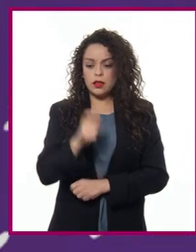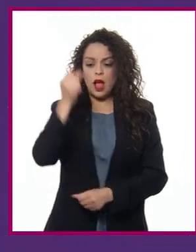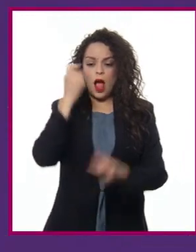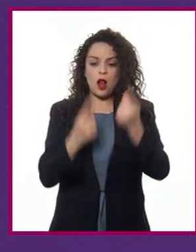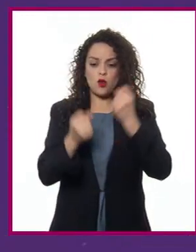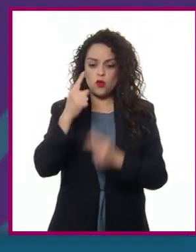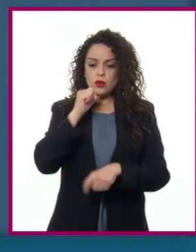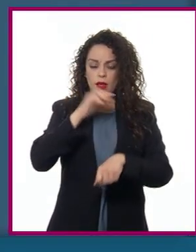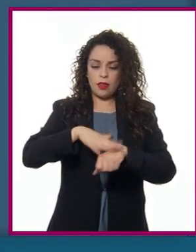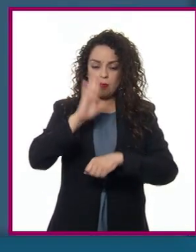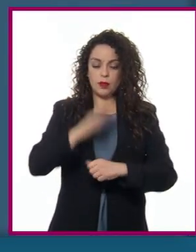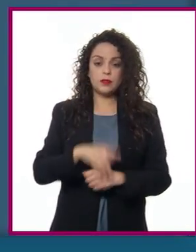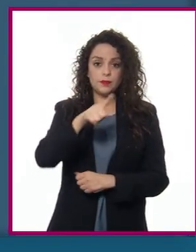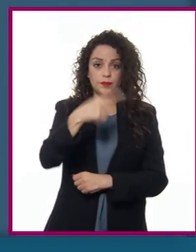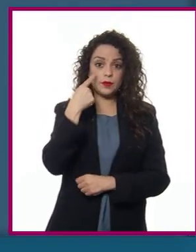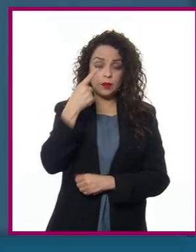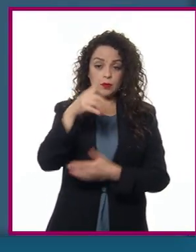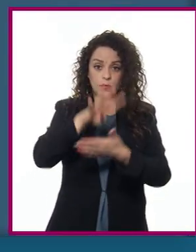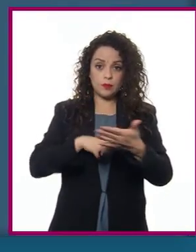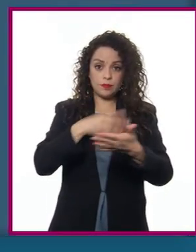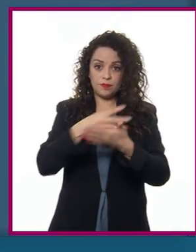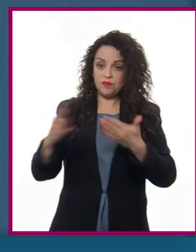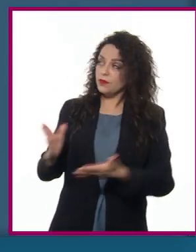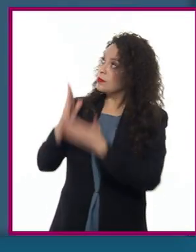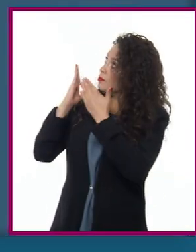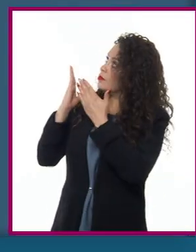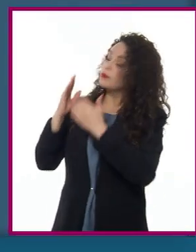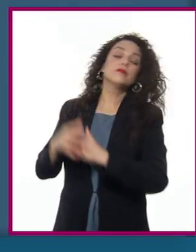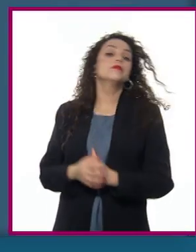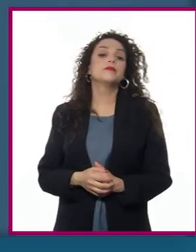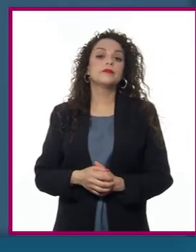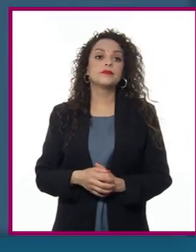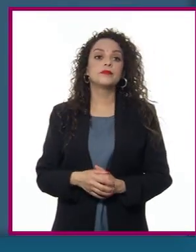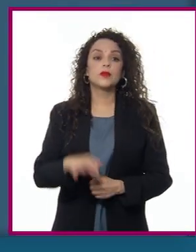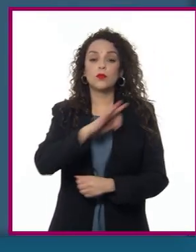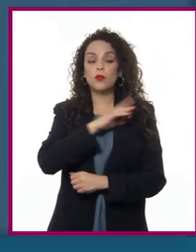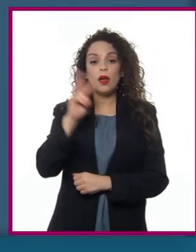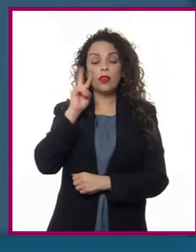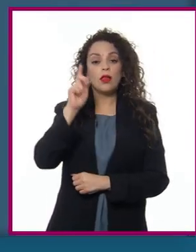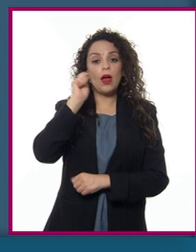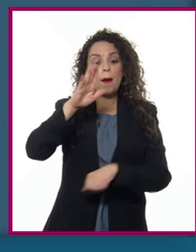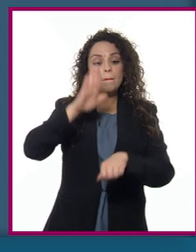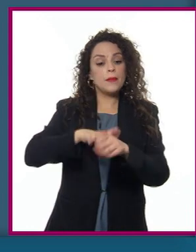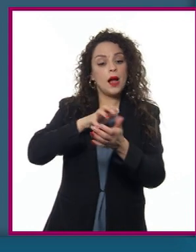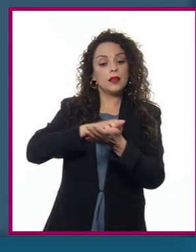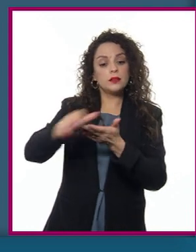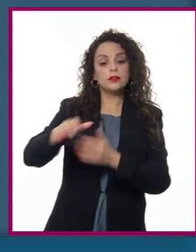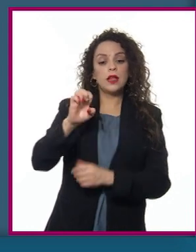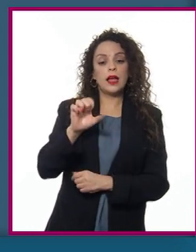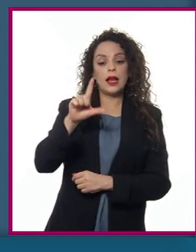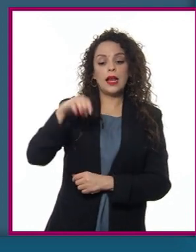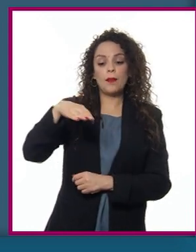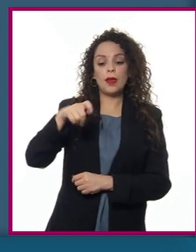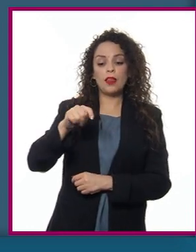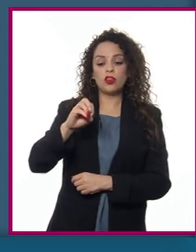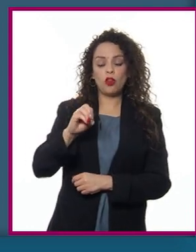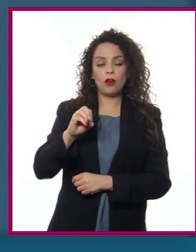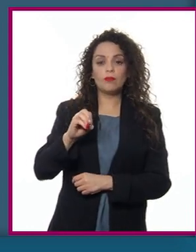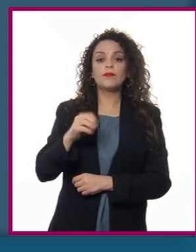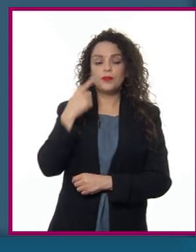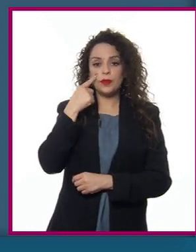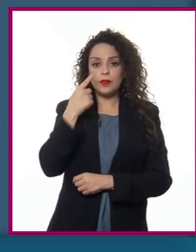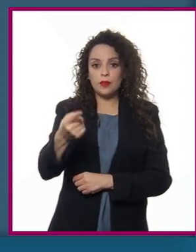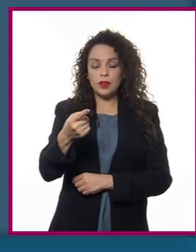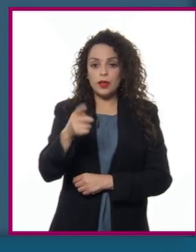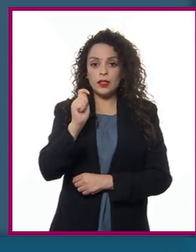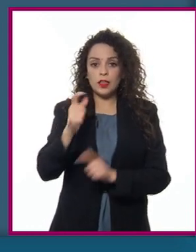de ellos. Observen la siguiente tabla, en la que se muestra la mayoría de los elementos representativos, en